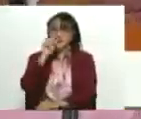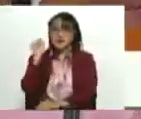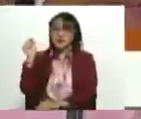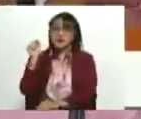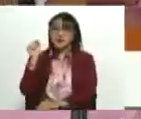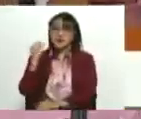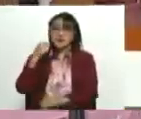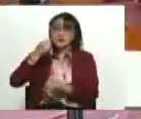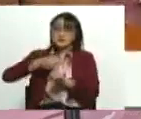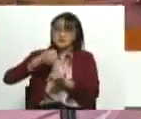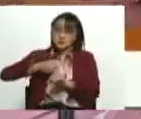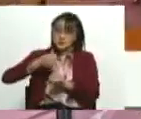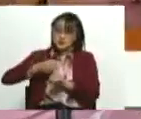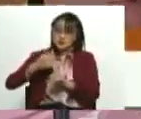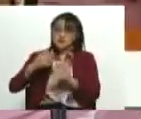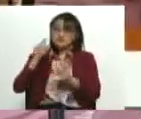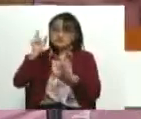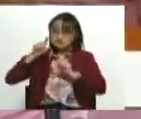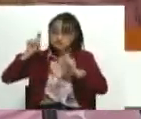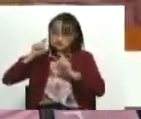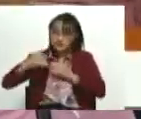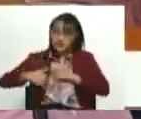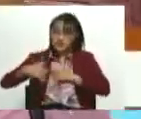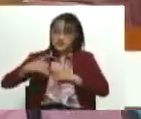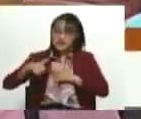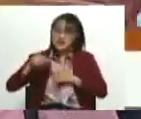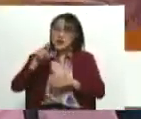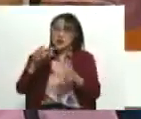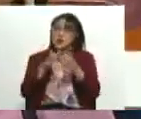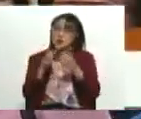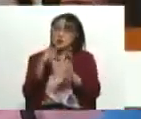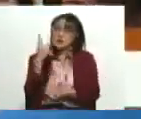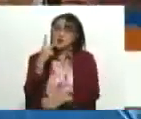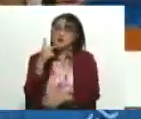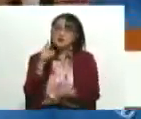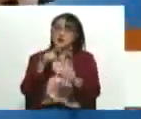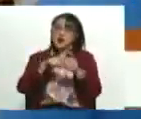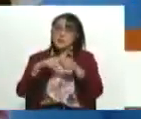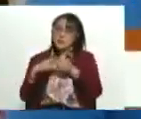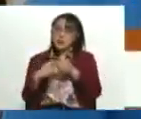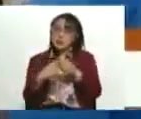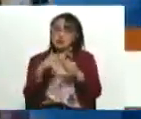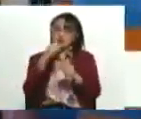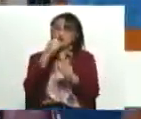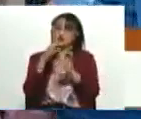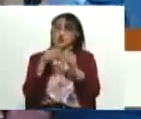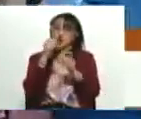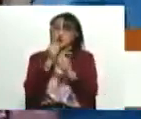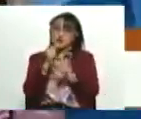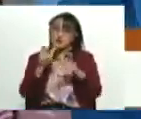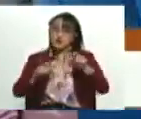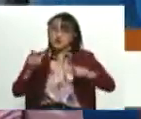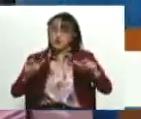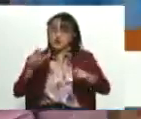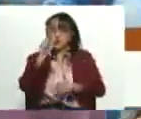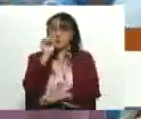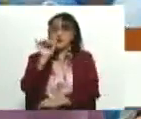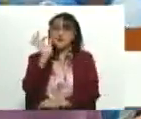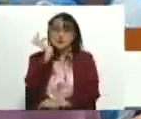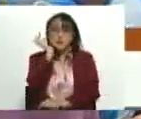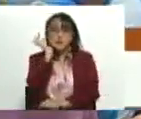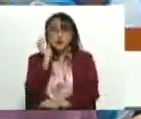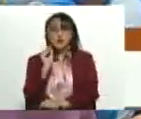las líneas. El partido como vanguardia necesaria. El gran polo patriótico, los trabajadores, las trabajadoras,